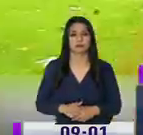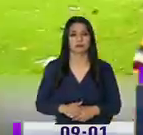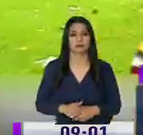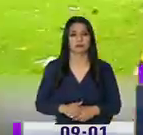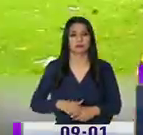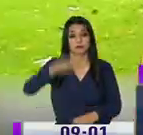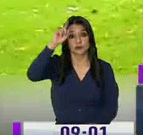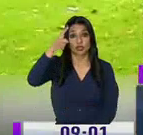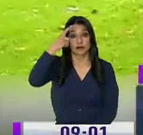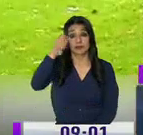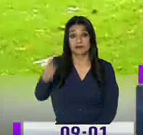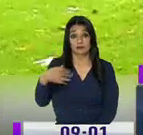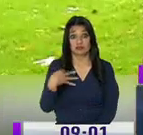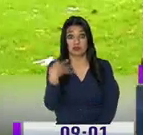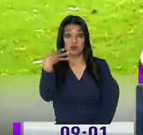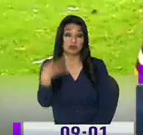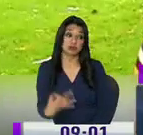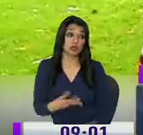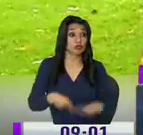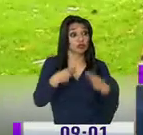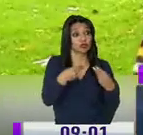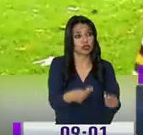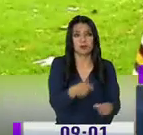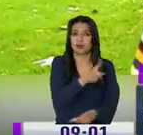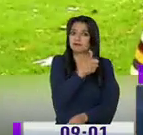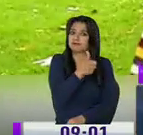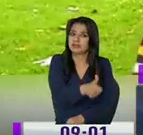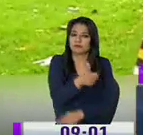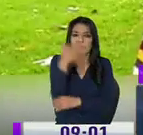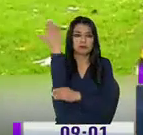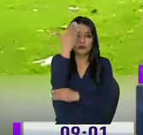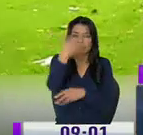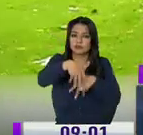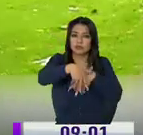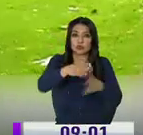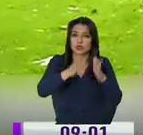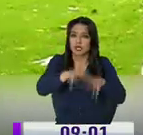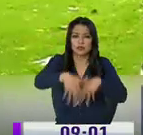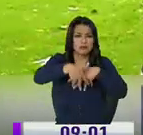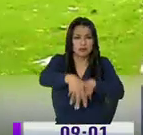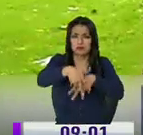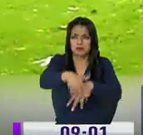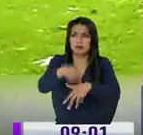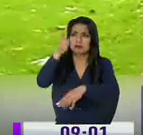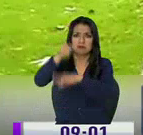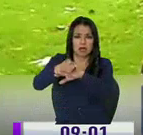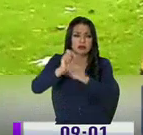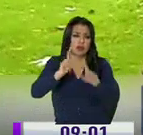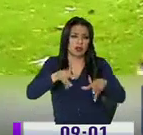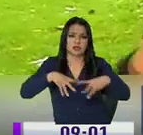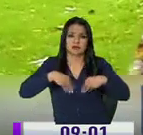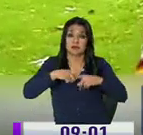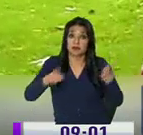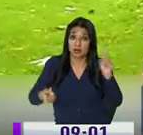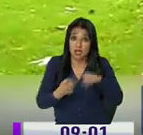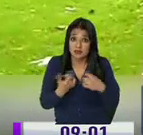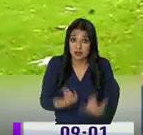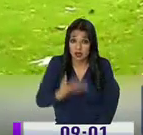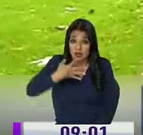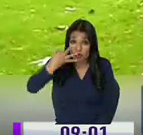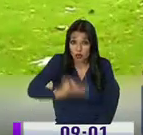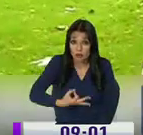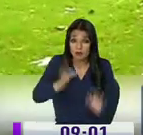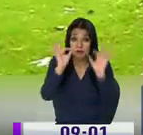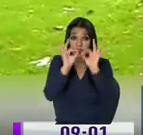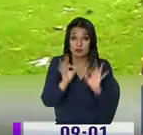Pero no es una dádiva piadosa del gobierno, como les digo, sino que es algo que nos ganamos los profes y los estudiantes en las calles. Y al punto incumplido no se suma en el presupuesto de